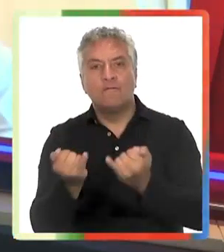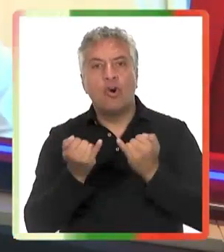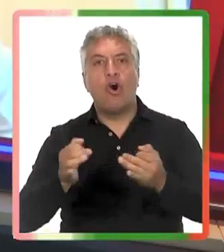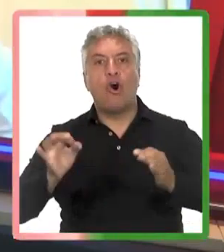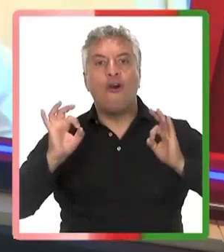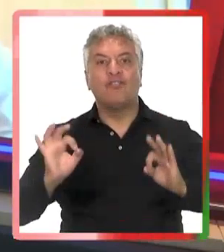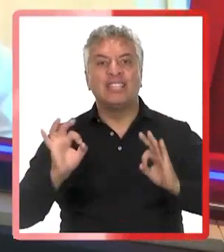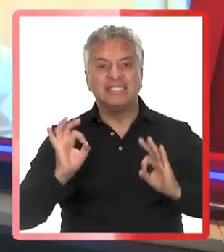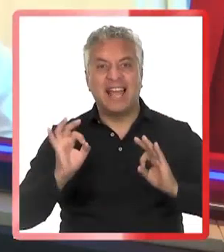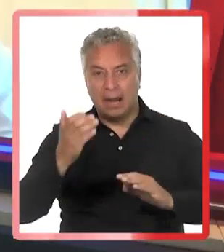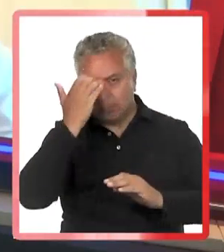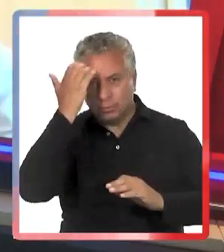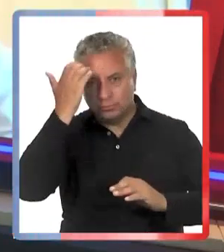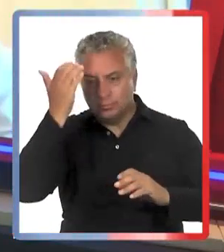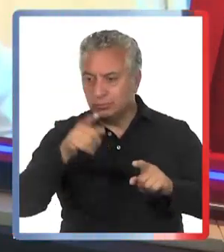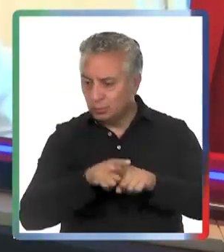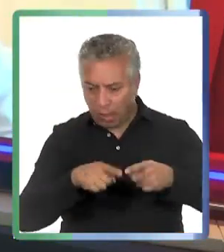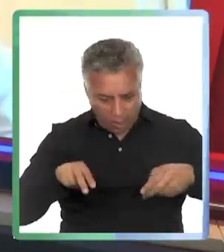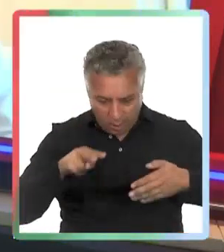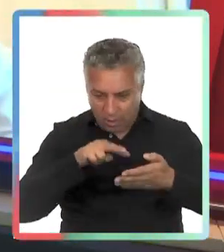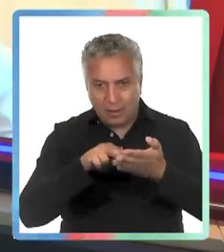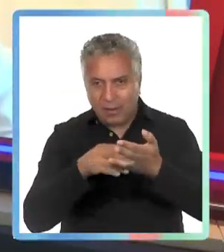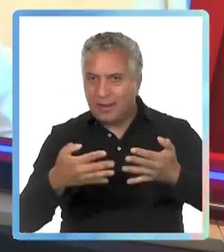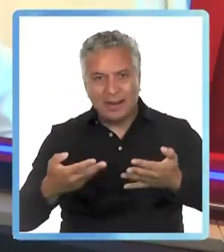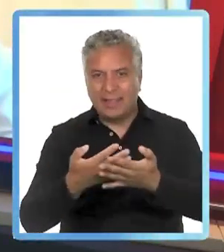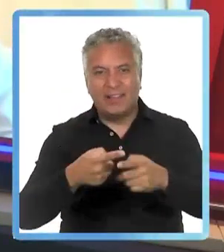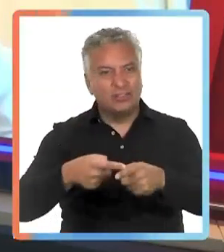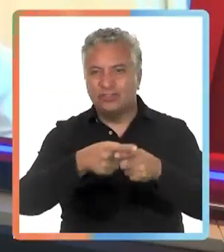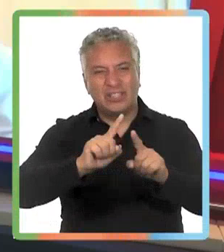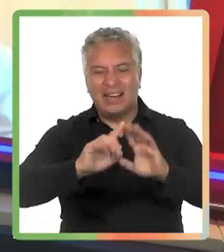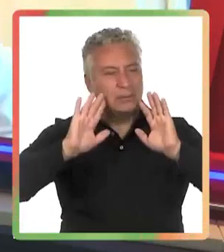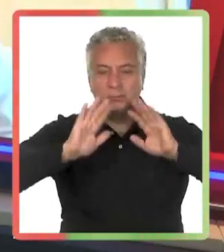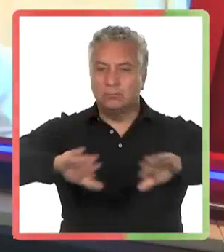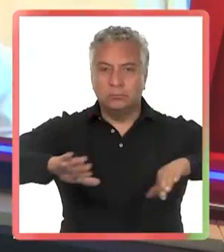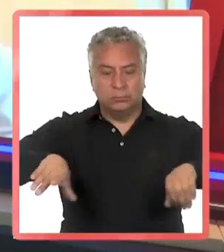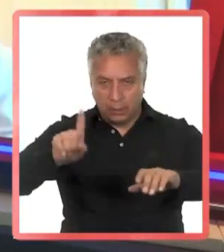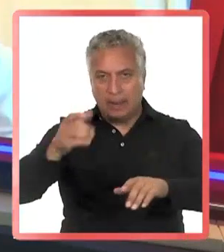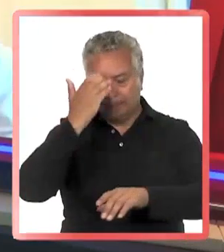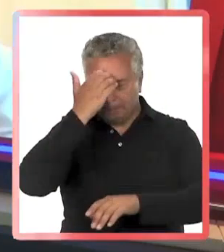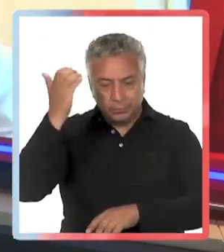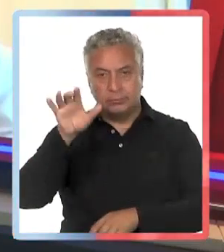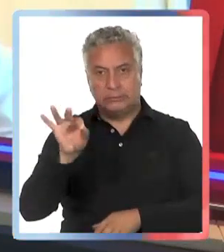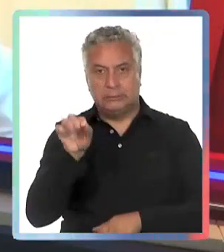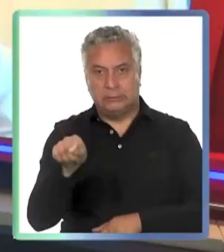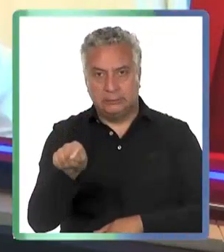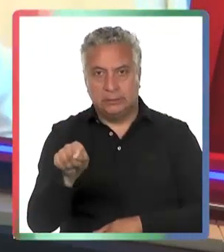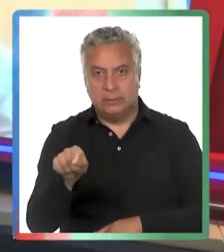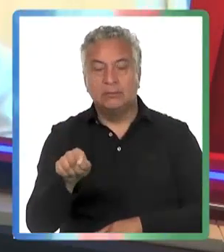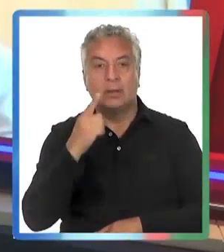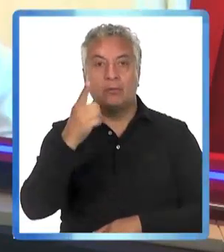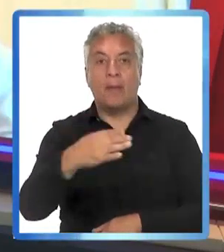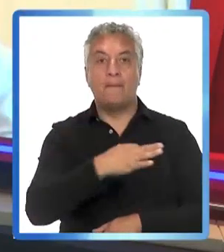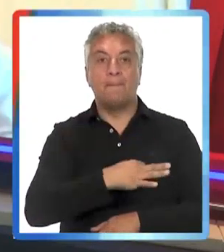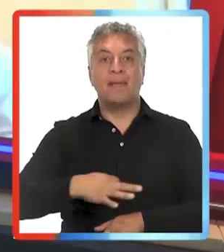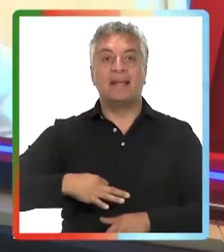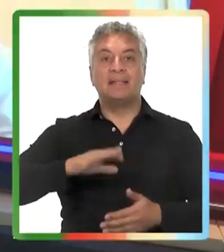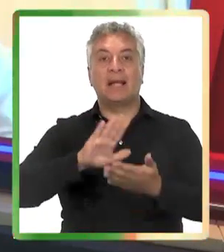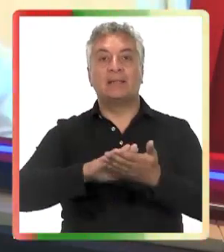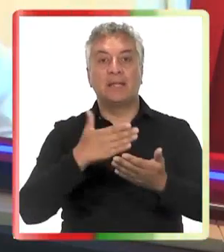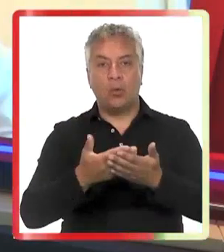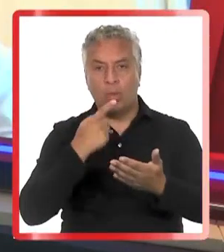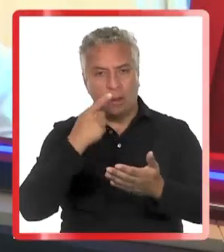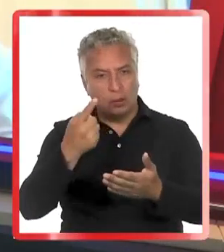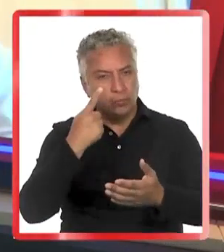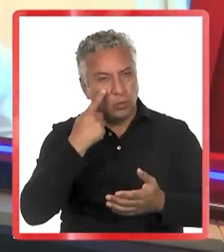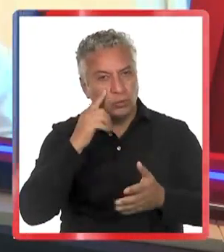y tratar de acercarse a los especialistas y no dejarse llevar por las redes sociales. Pero lo primero que me gustaría preguntarle, porque de inmediato escuchamos a la ministra de